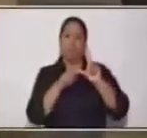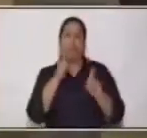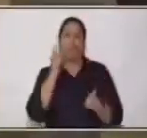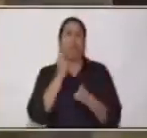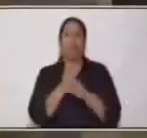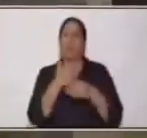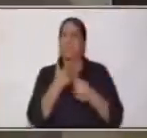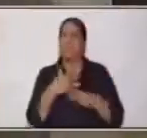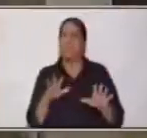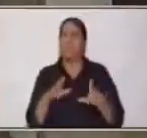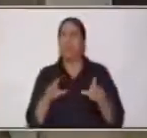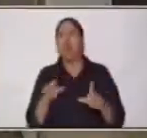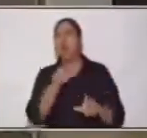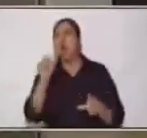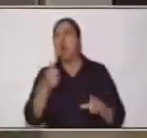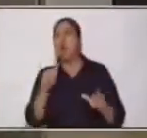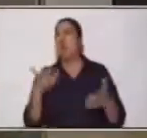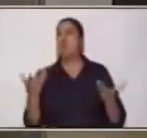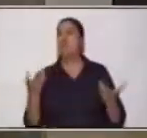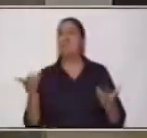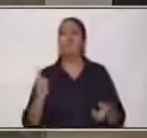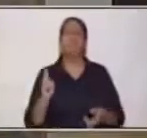bien. Y el siguiente sería...